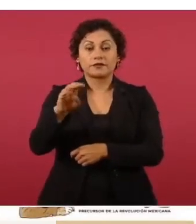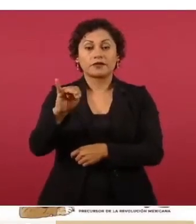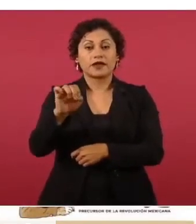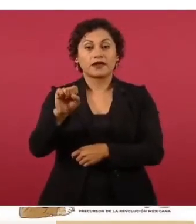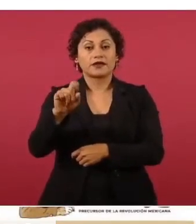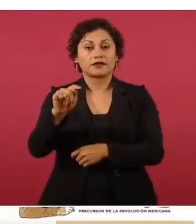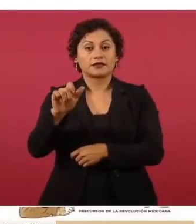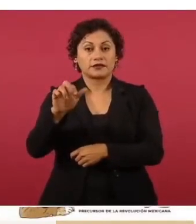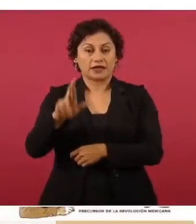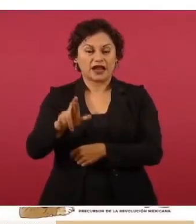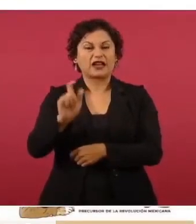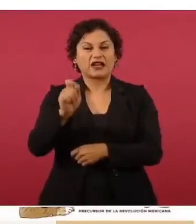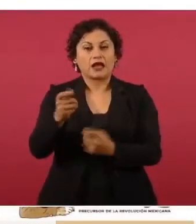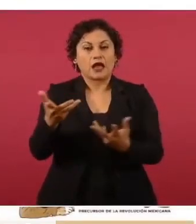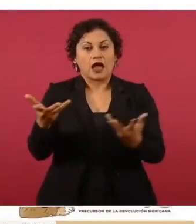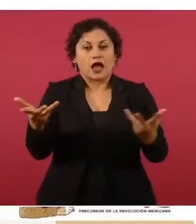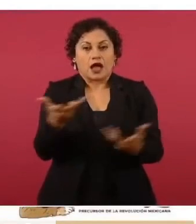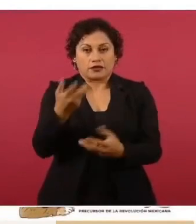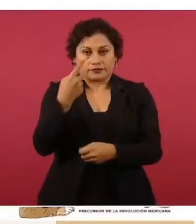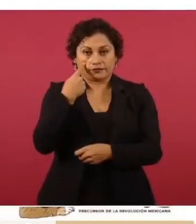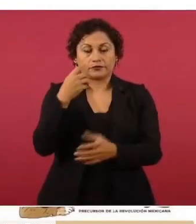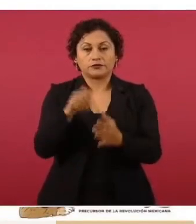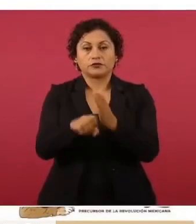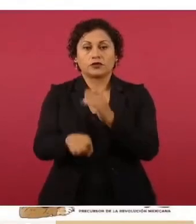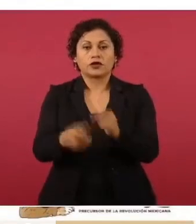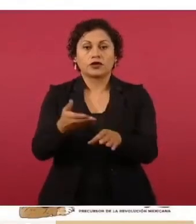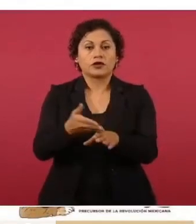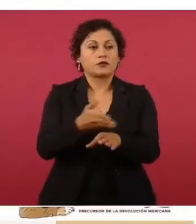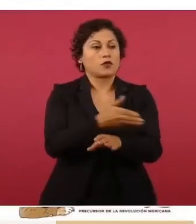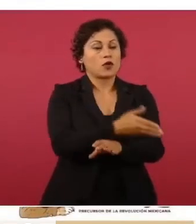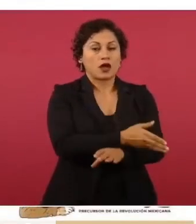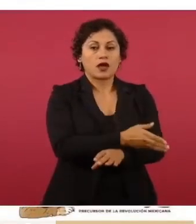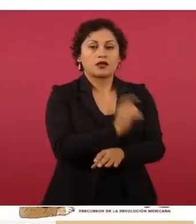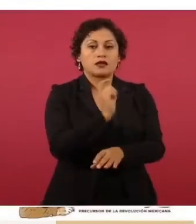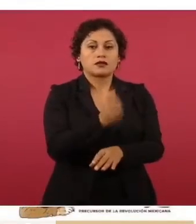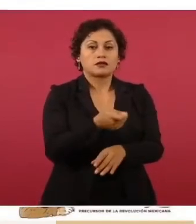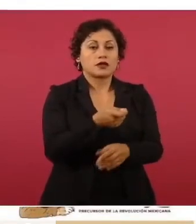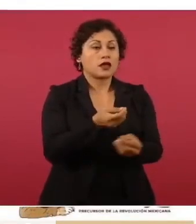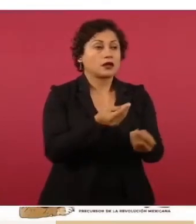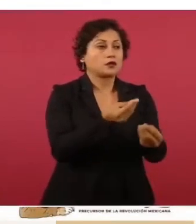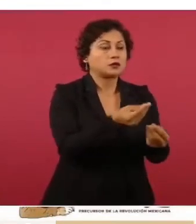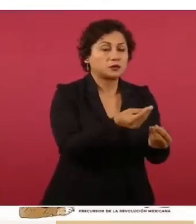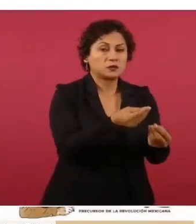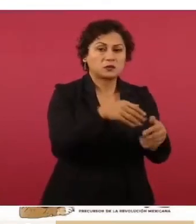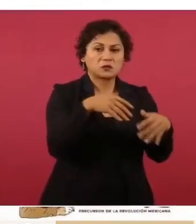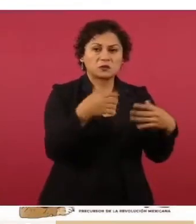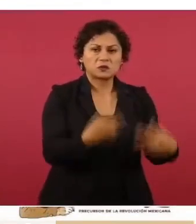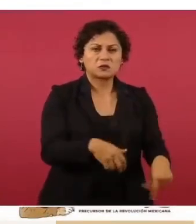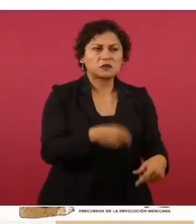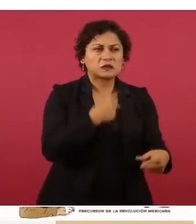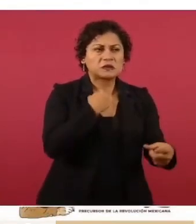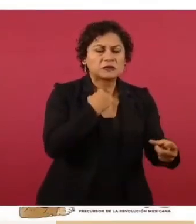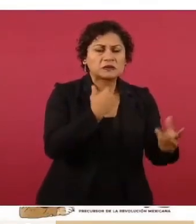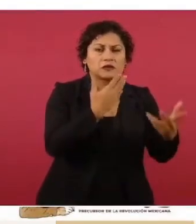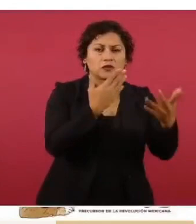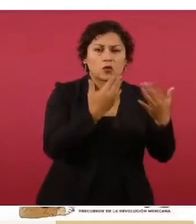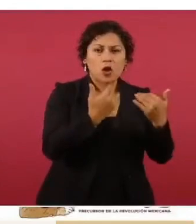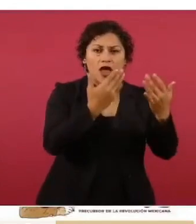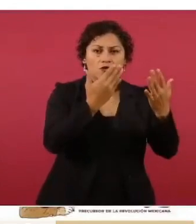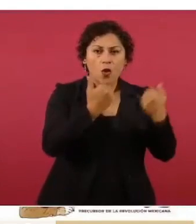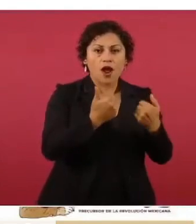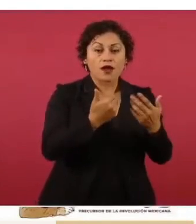un suministro y un abastecimiento precario, manual y muchas veces inexacto, para un control mucho